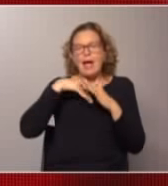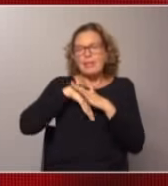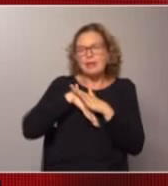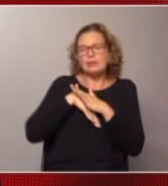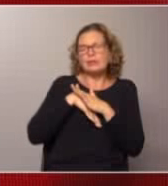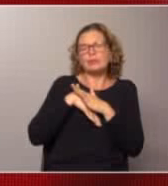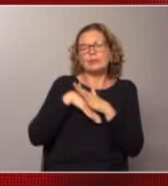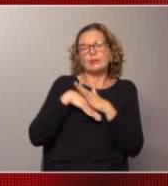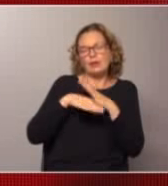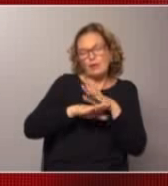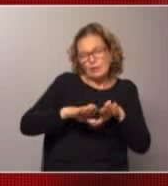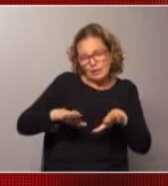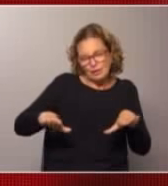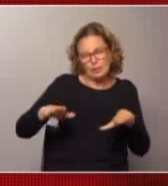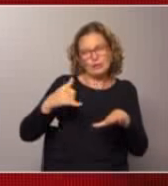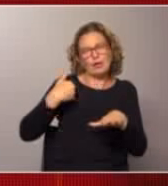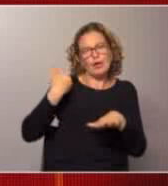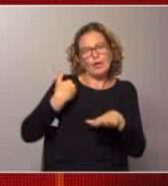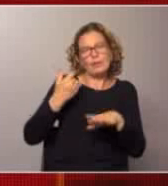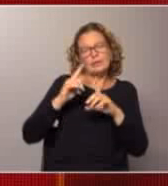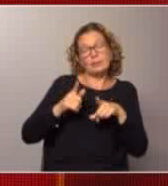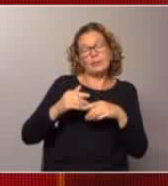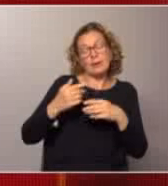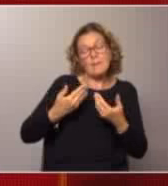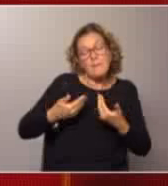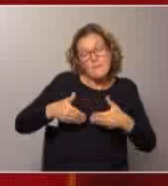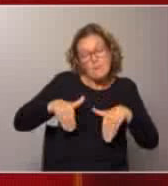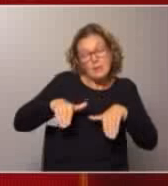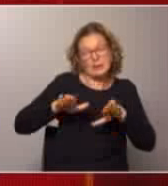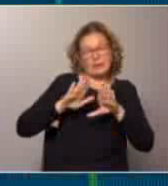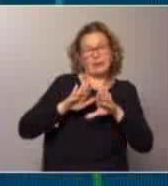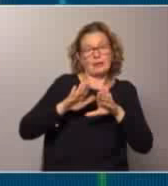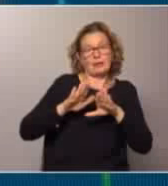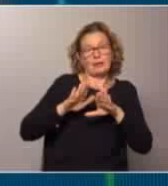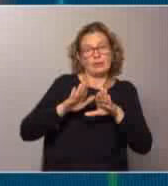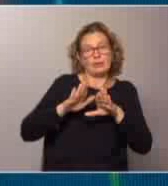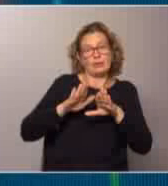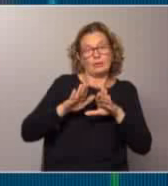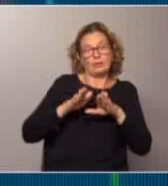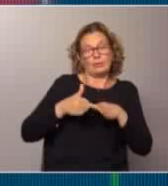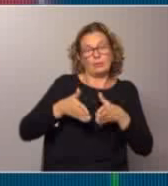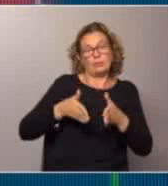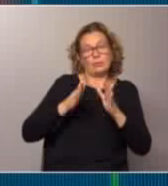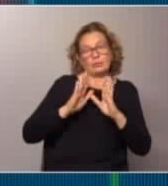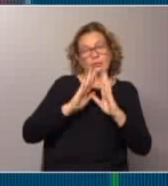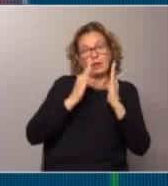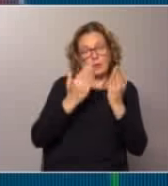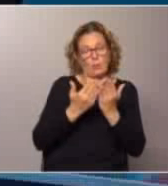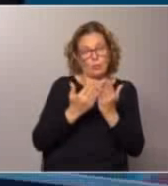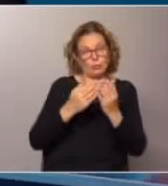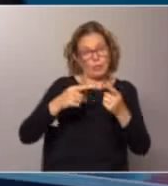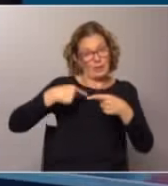formación de los niños y los jóvenes para que construyeran una concepción del mundo más